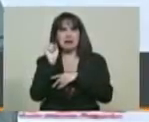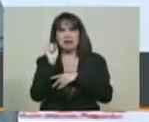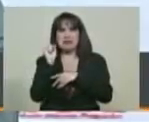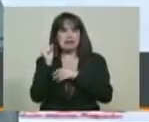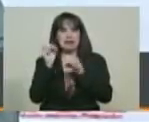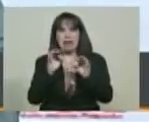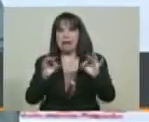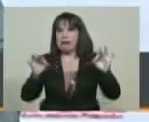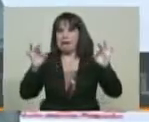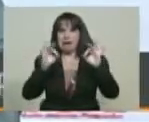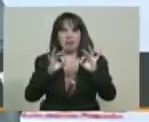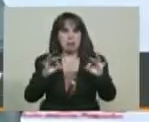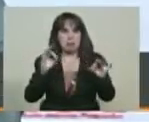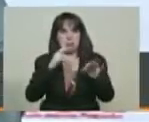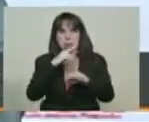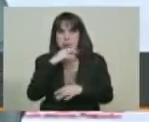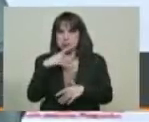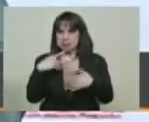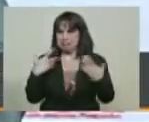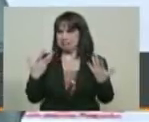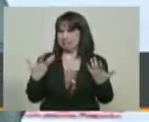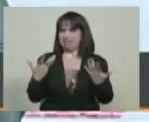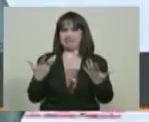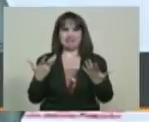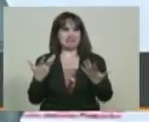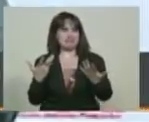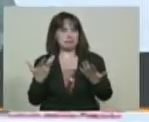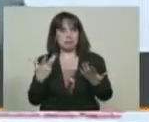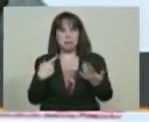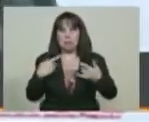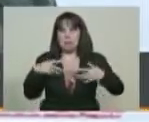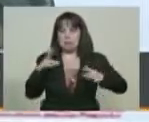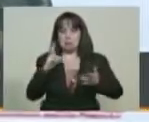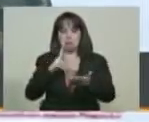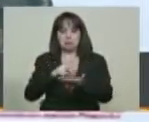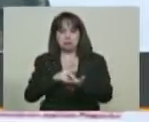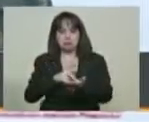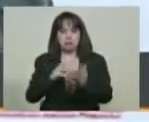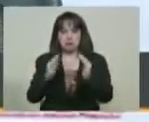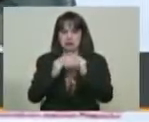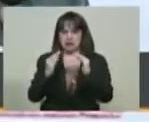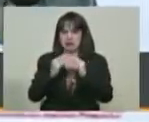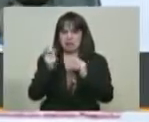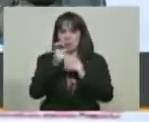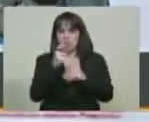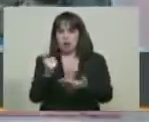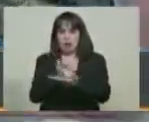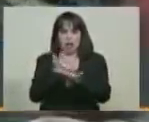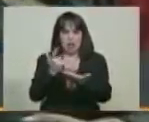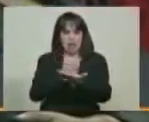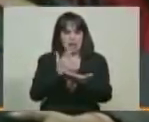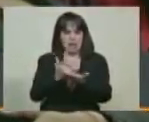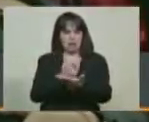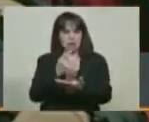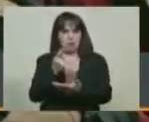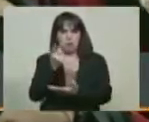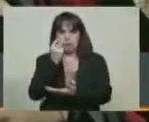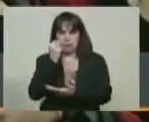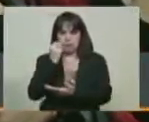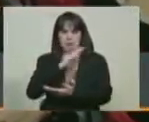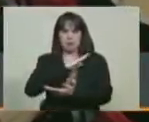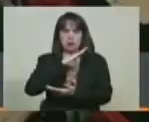de lo que se hablaba. Yo llegaba a la casa y buscaba libros que tenía mi papá del materialismo